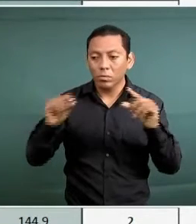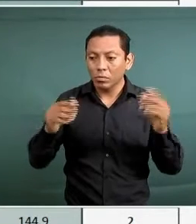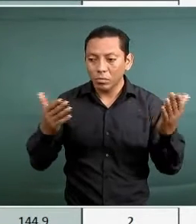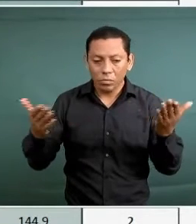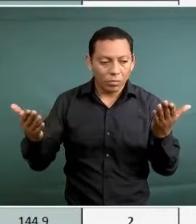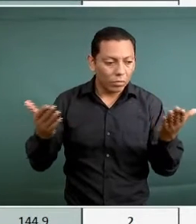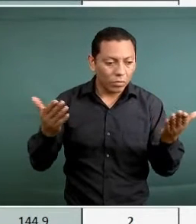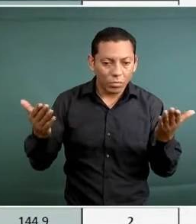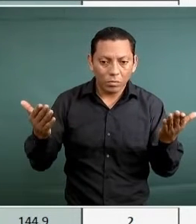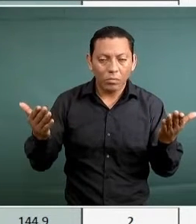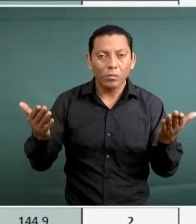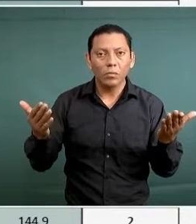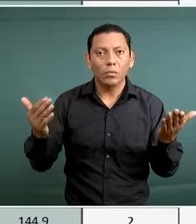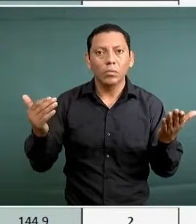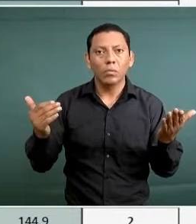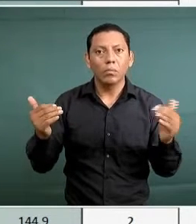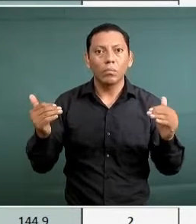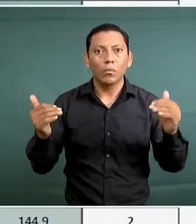que nosotros